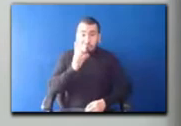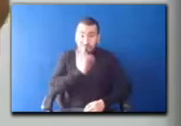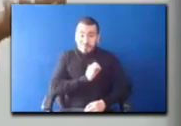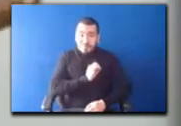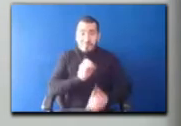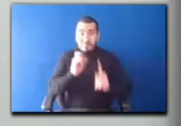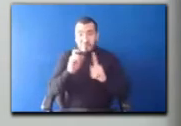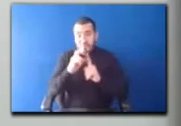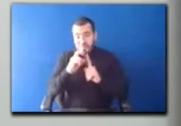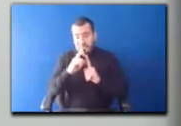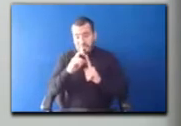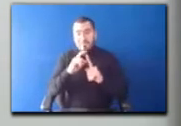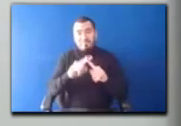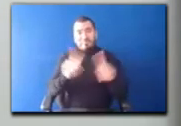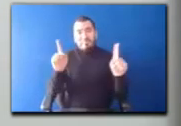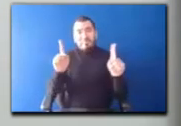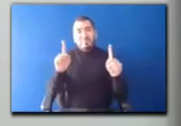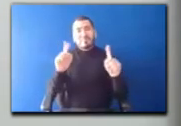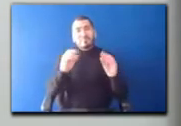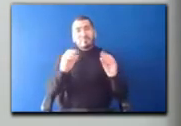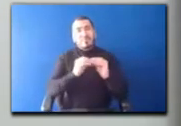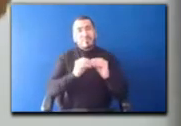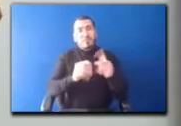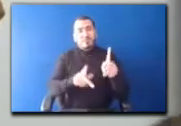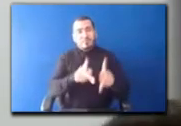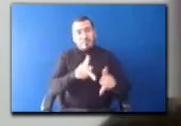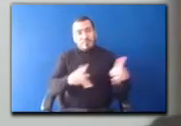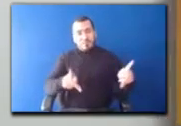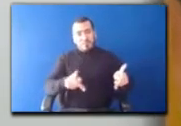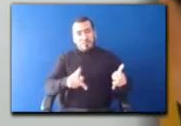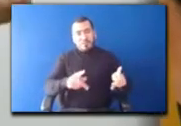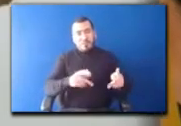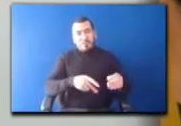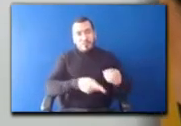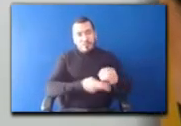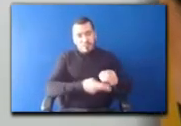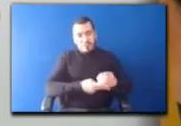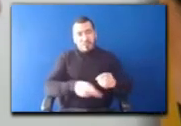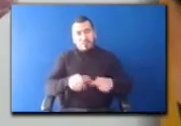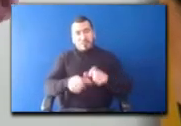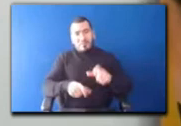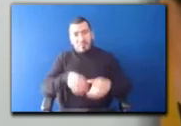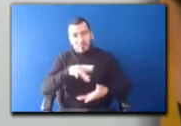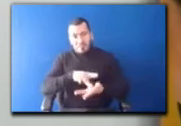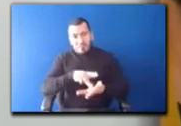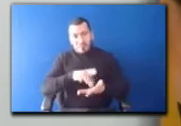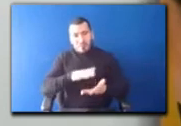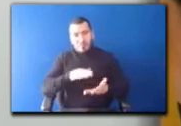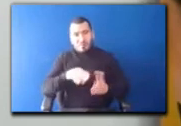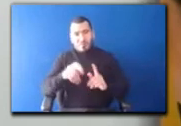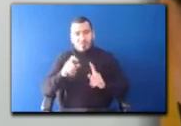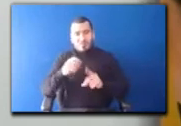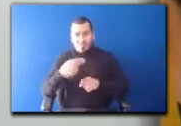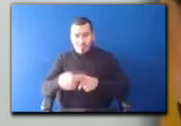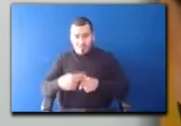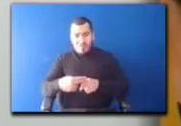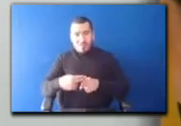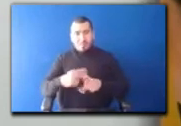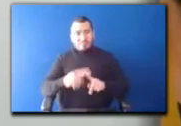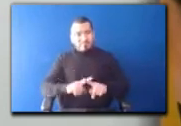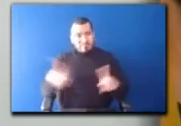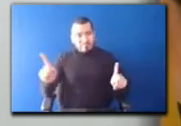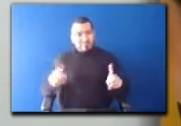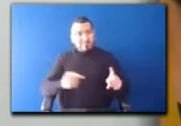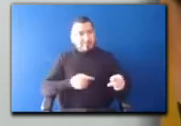diferentes cuando interactúan con los consumidores. El nombre de los productos ya no es el nombre tradicional ni el técnico, sino ya le ponen nombres diferenciados.